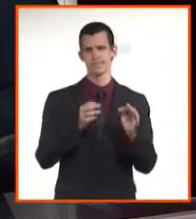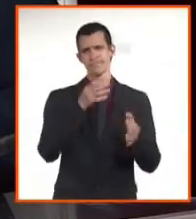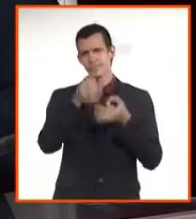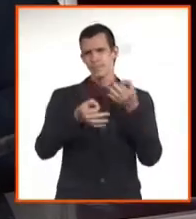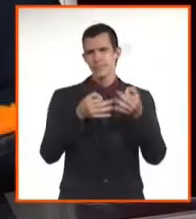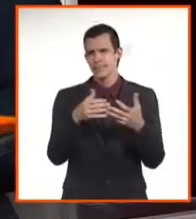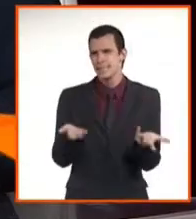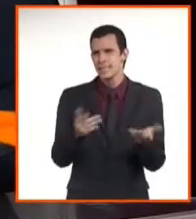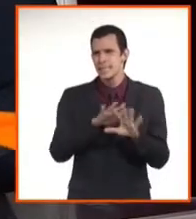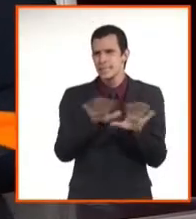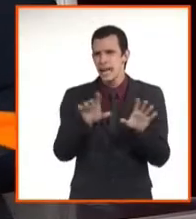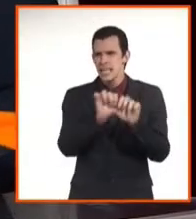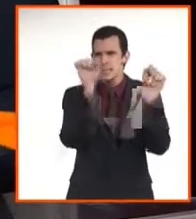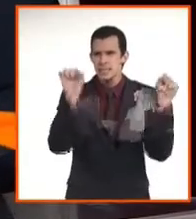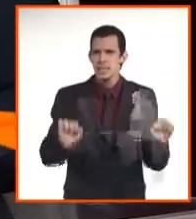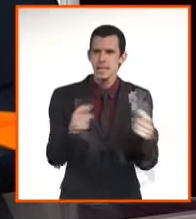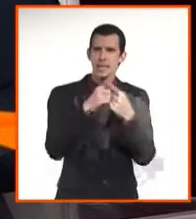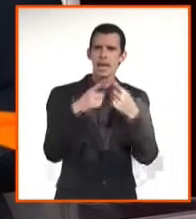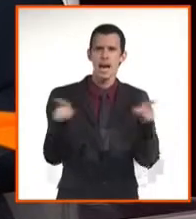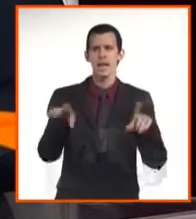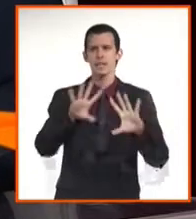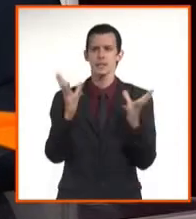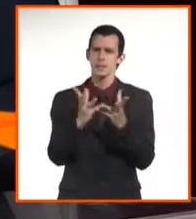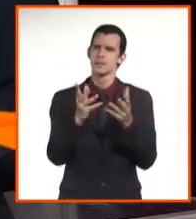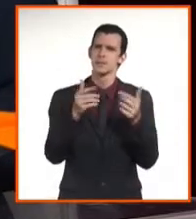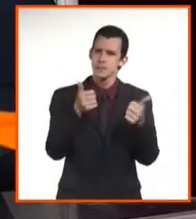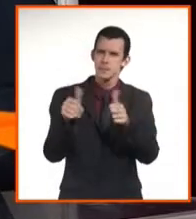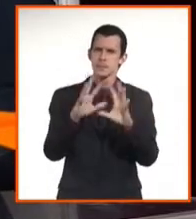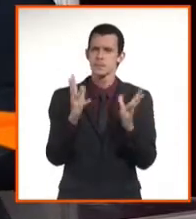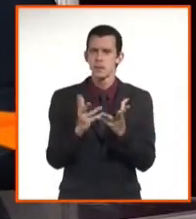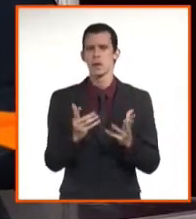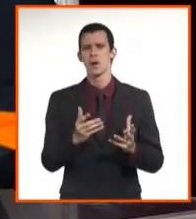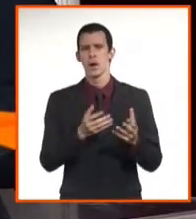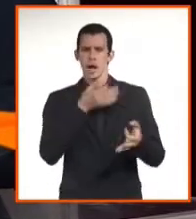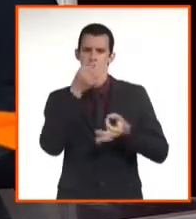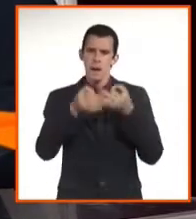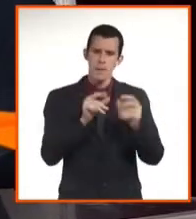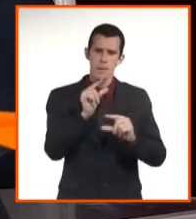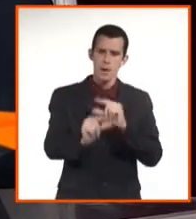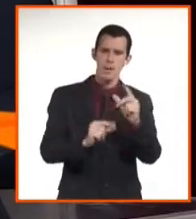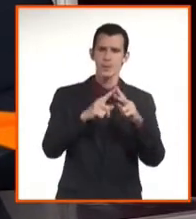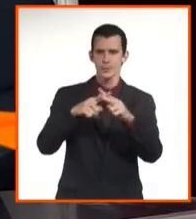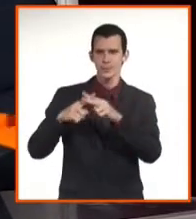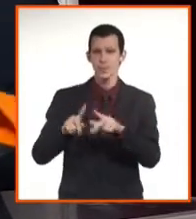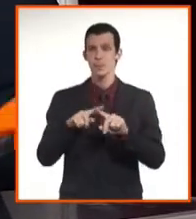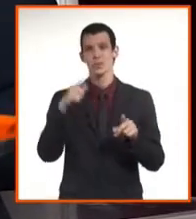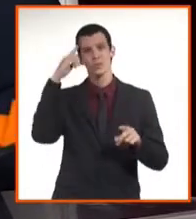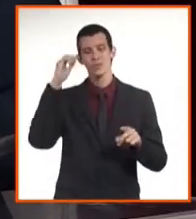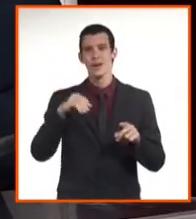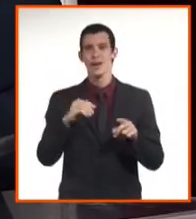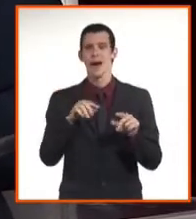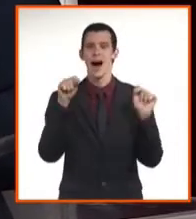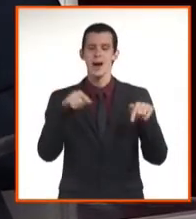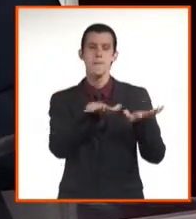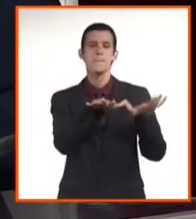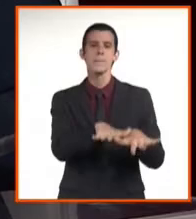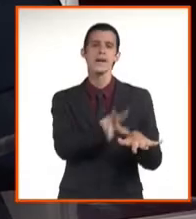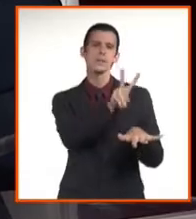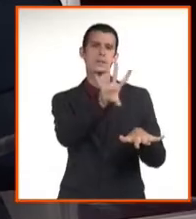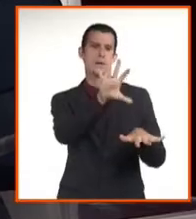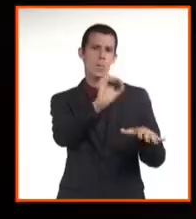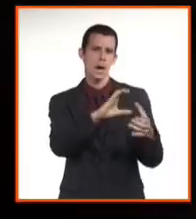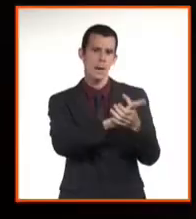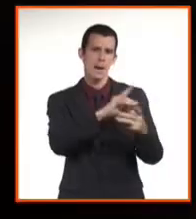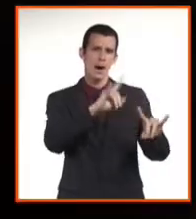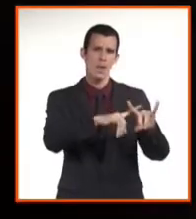gradualmente la generación térmica ha sufrido un duro golpe con la pérdida de esos 250 megawatts de Felton, pero... Y había perdido antes